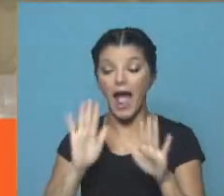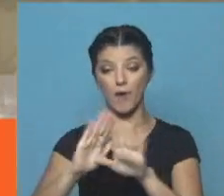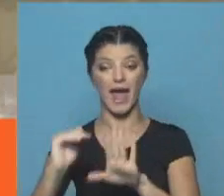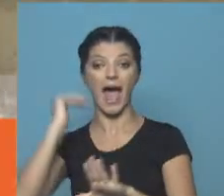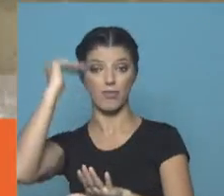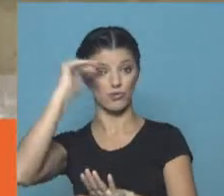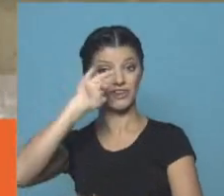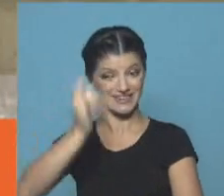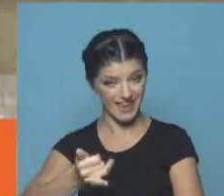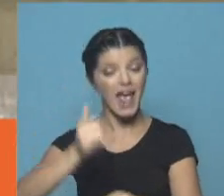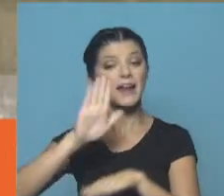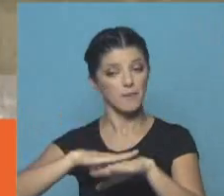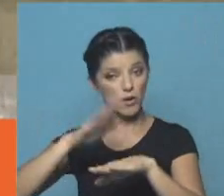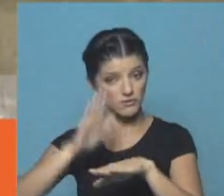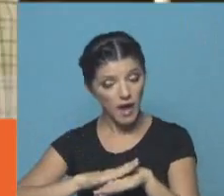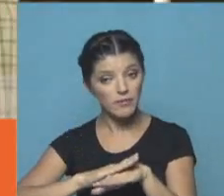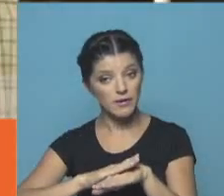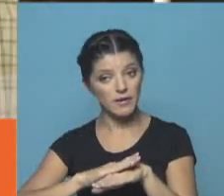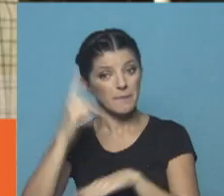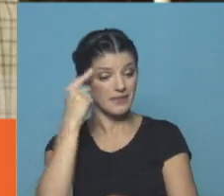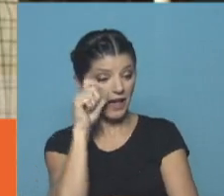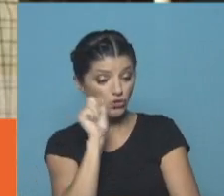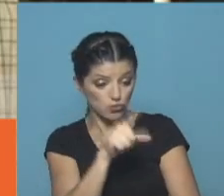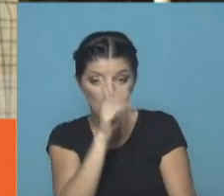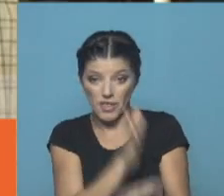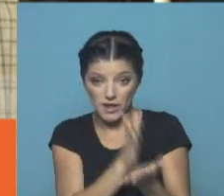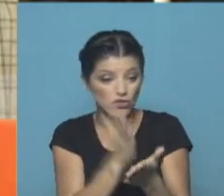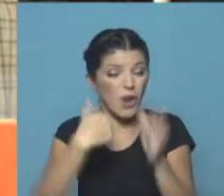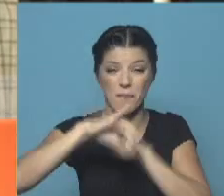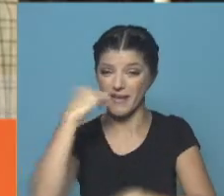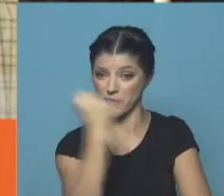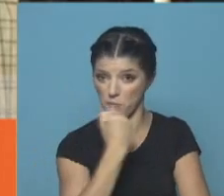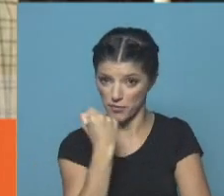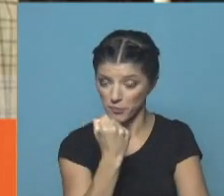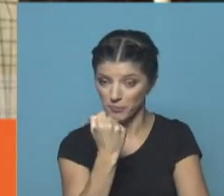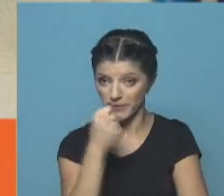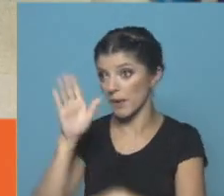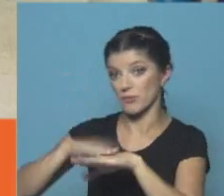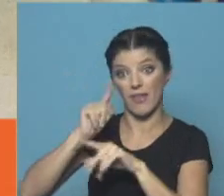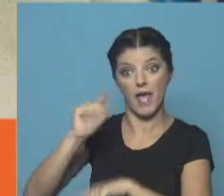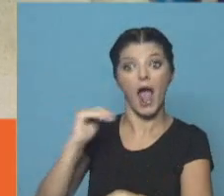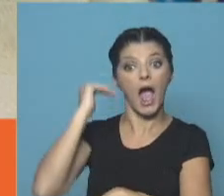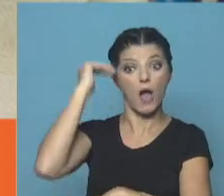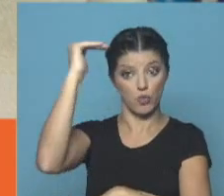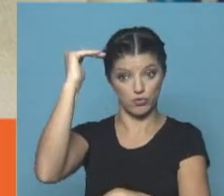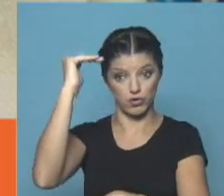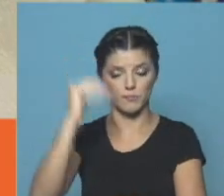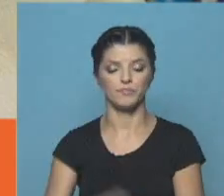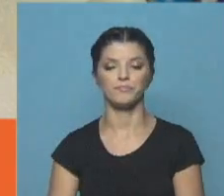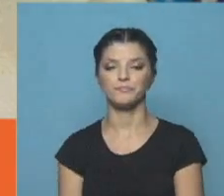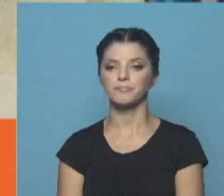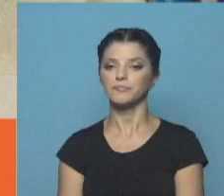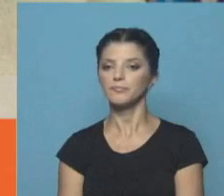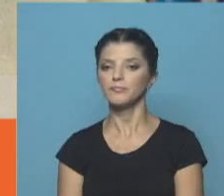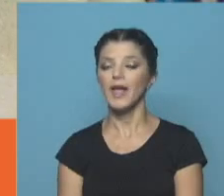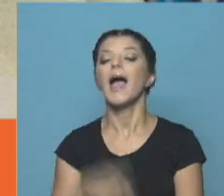la responsabilidad de ponerlos como sujetos de derecho prioritario en nuestra sociedad. Bueno, sin dudas esta es una tarea titánica, no la va a